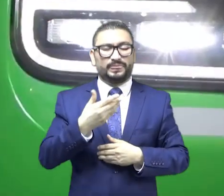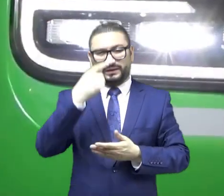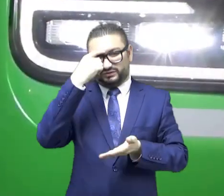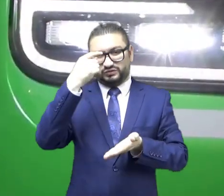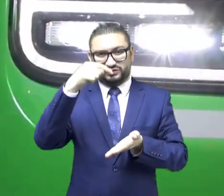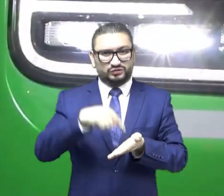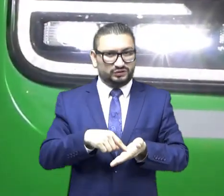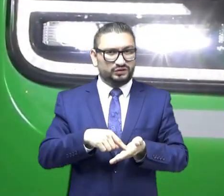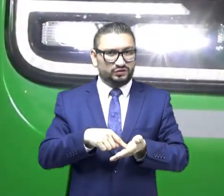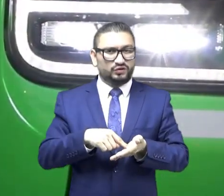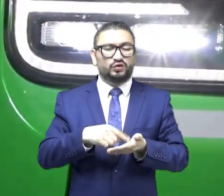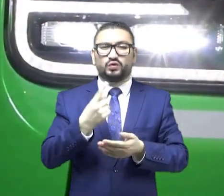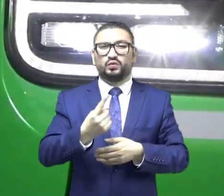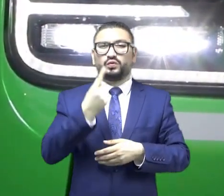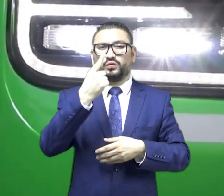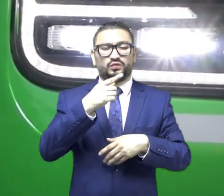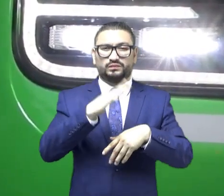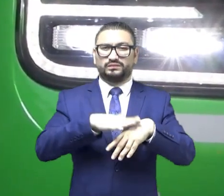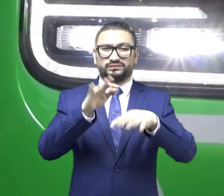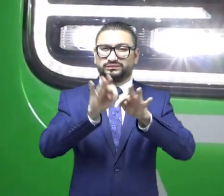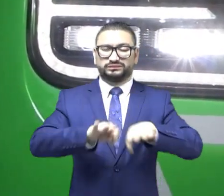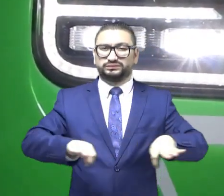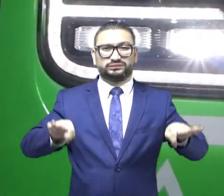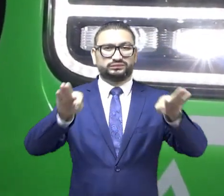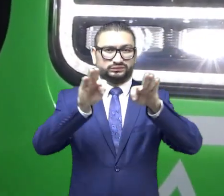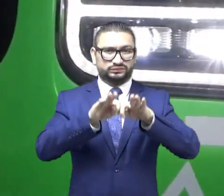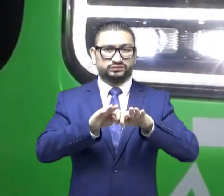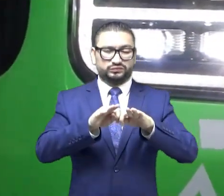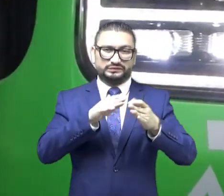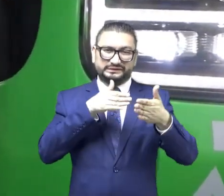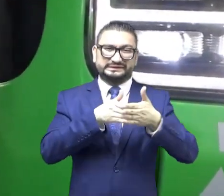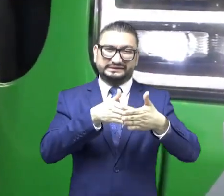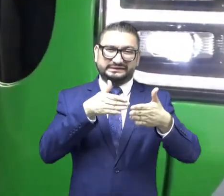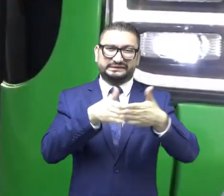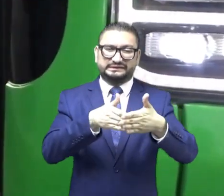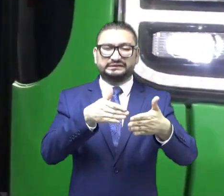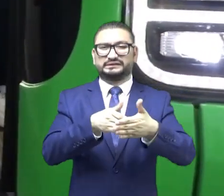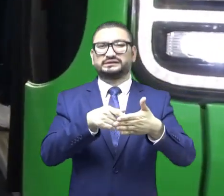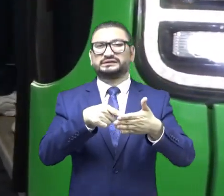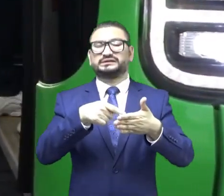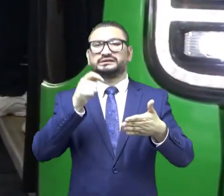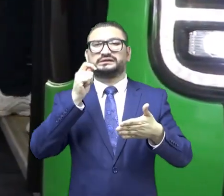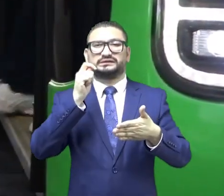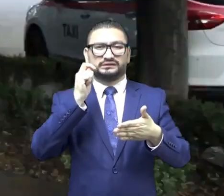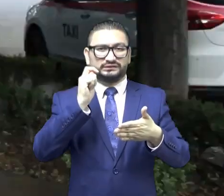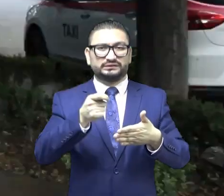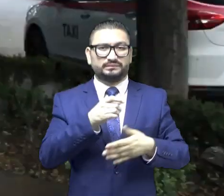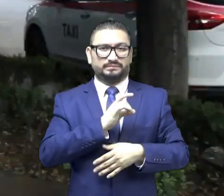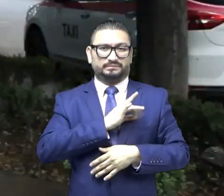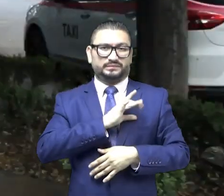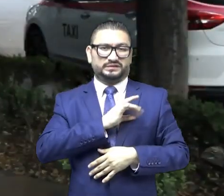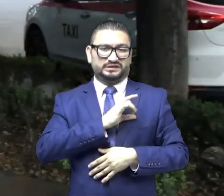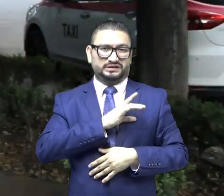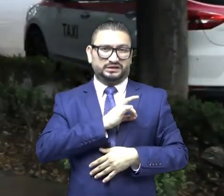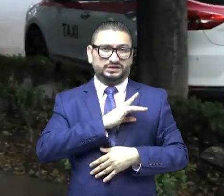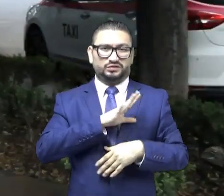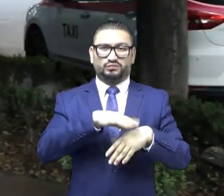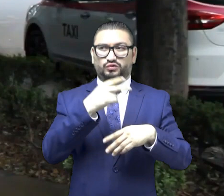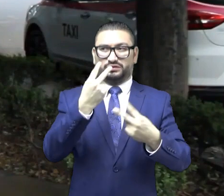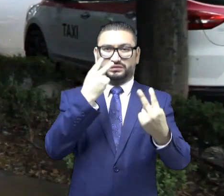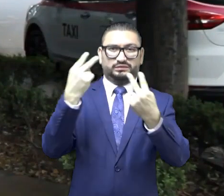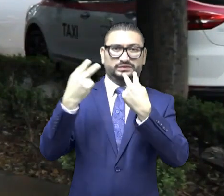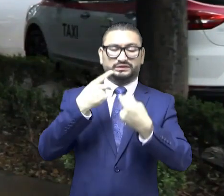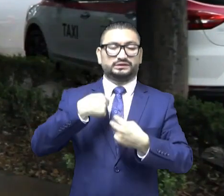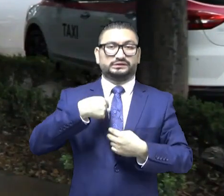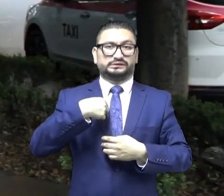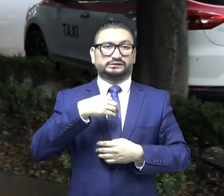todo tipo de amor. Creo que uno de los principales muros que te llegan a presentar es el miedo